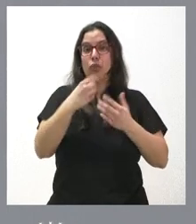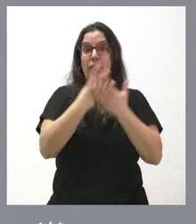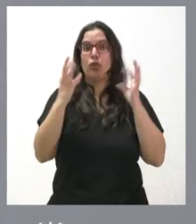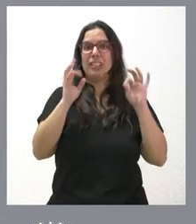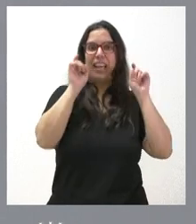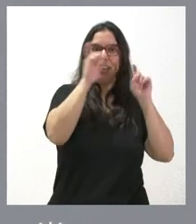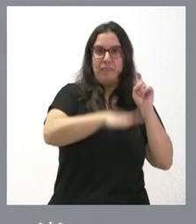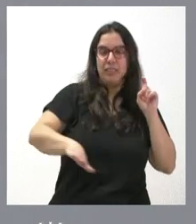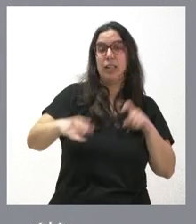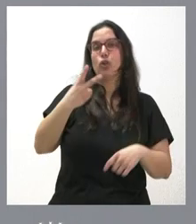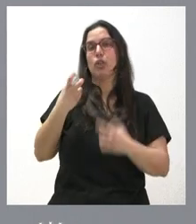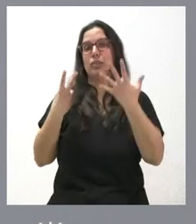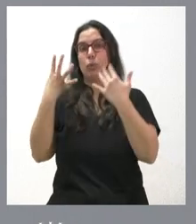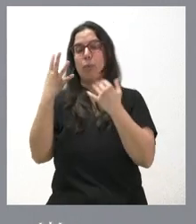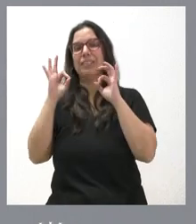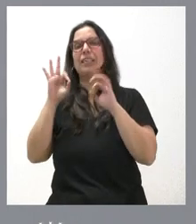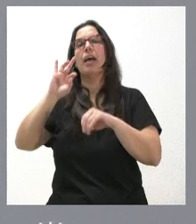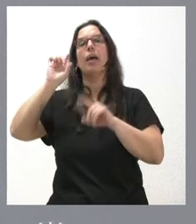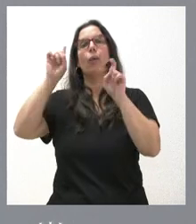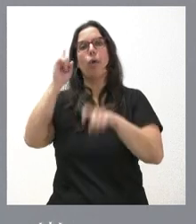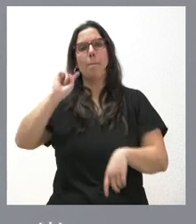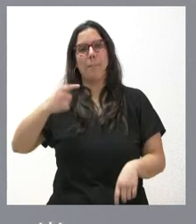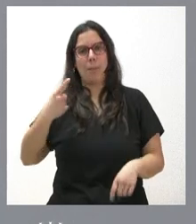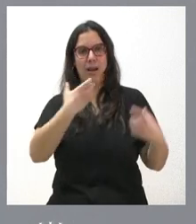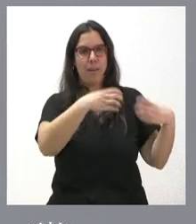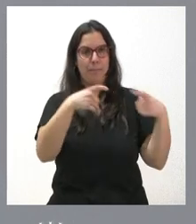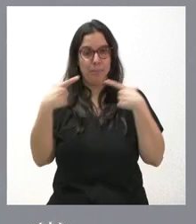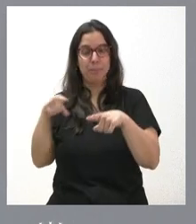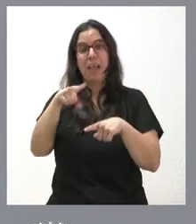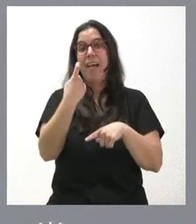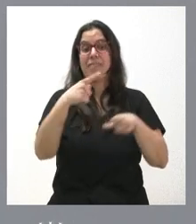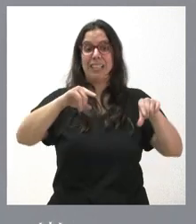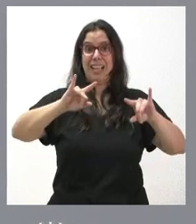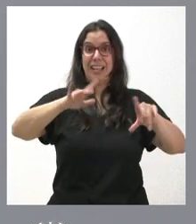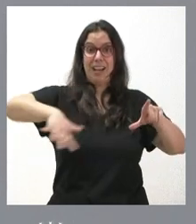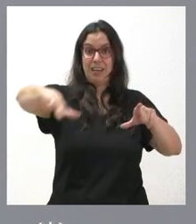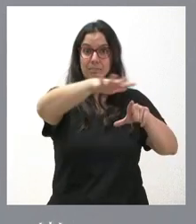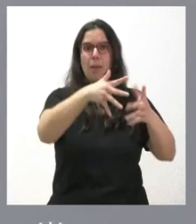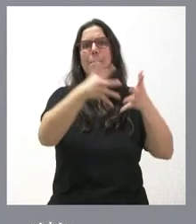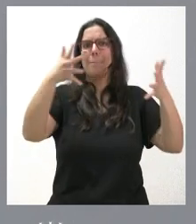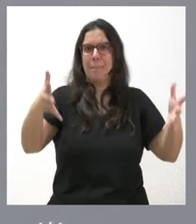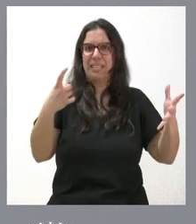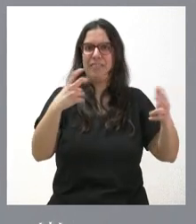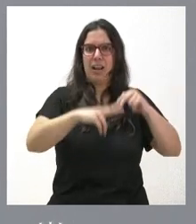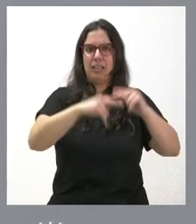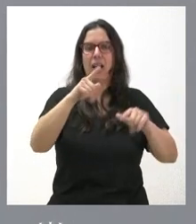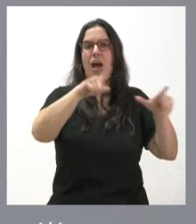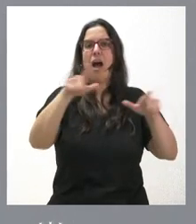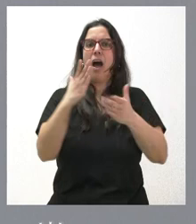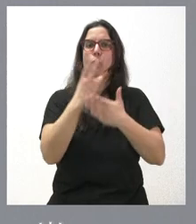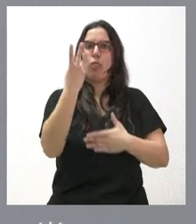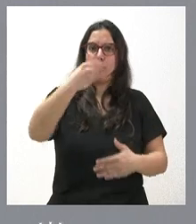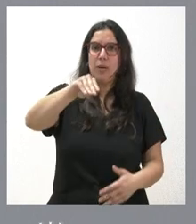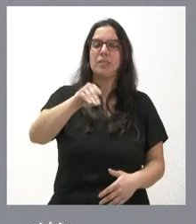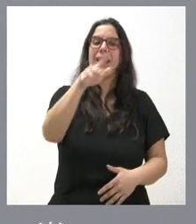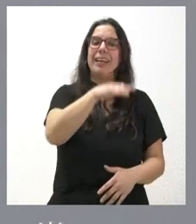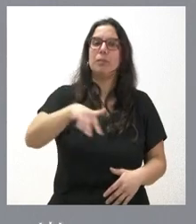239 en educación primaria se hace necesario ampliar esta sede situada en la localidad de sariegos con do nuevas aulas y espacios